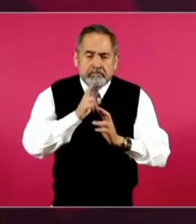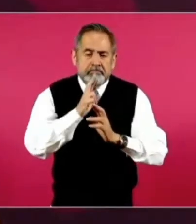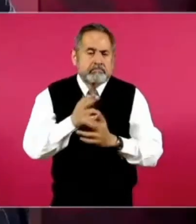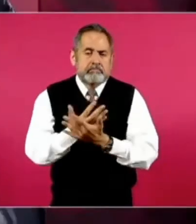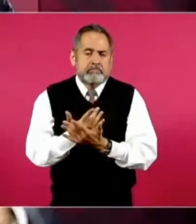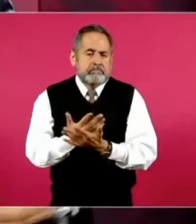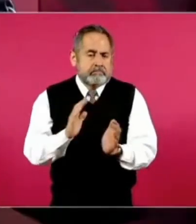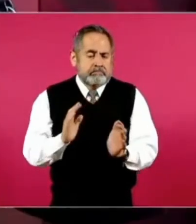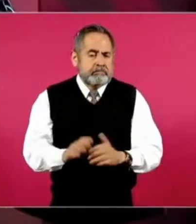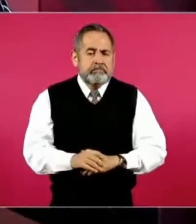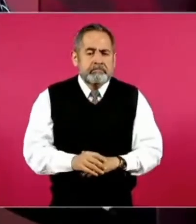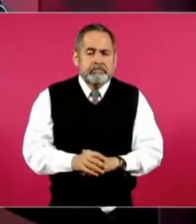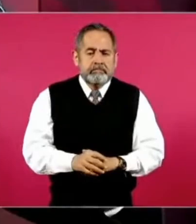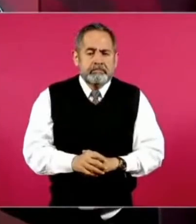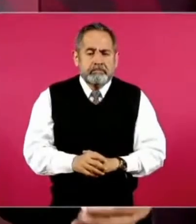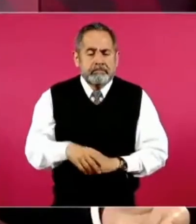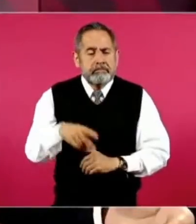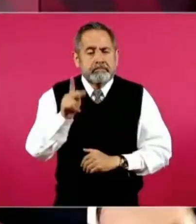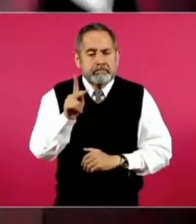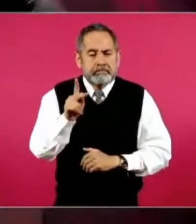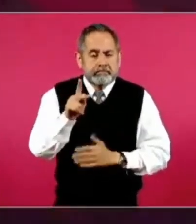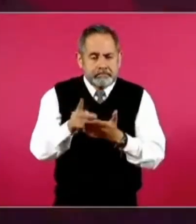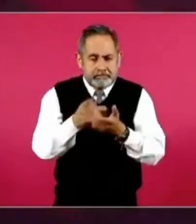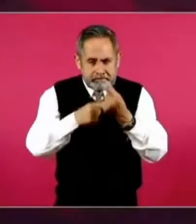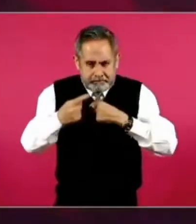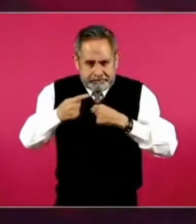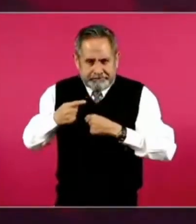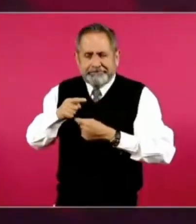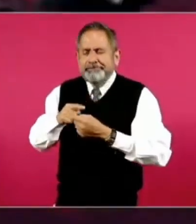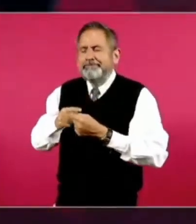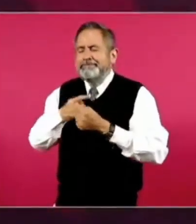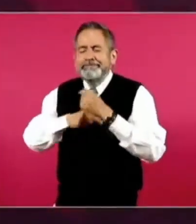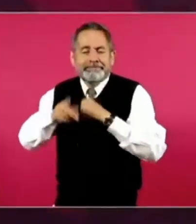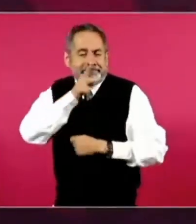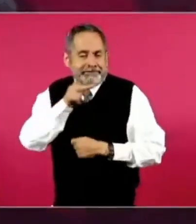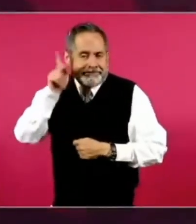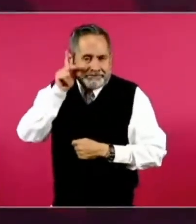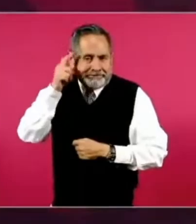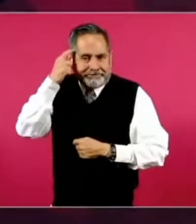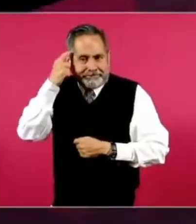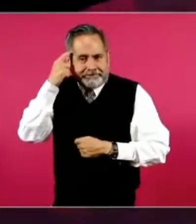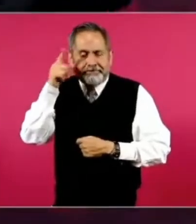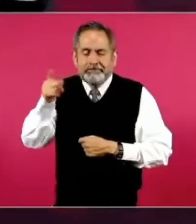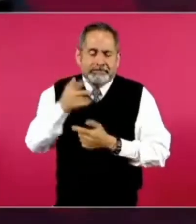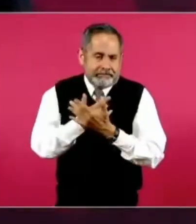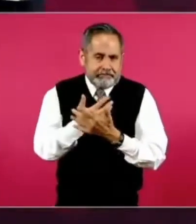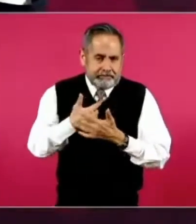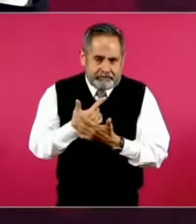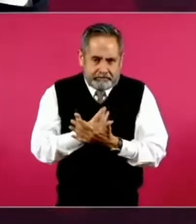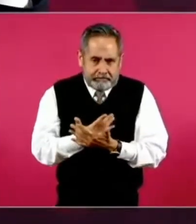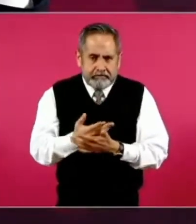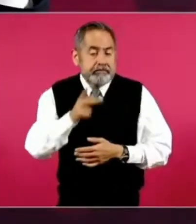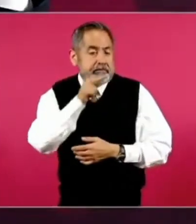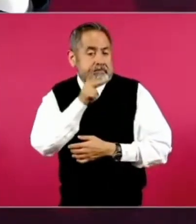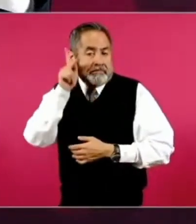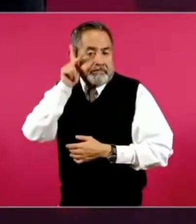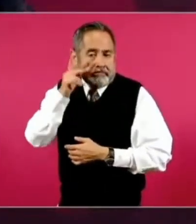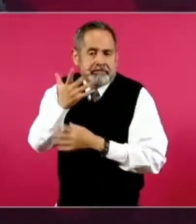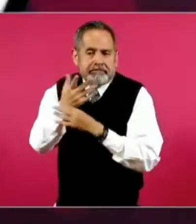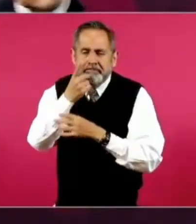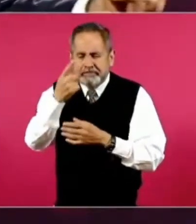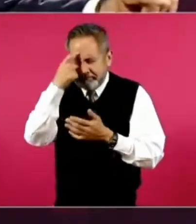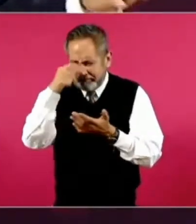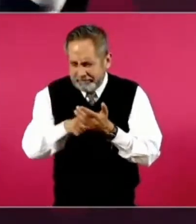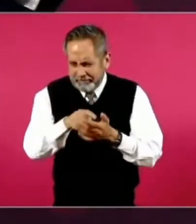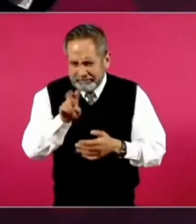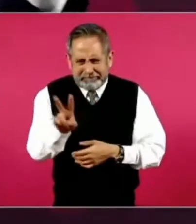Y pero regresando al Papa, que nosotros decimos, vamos a esperarnos. Creo que el